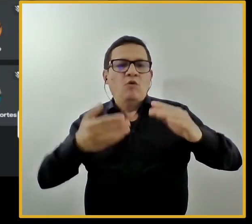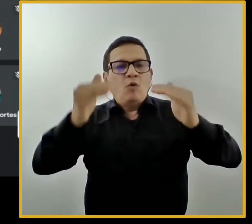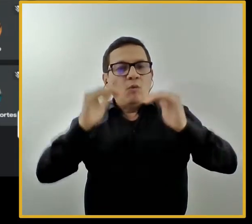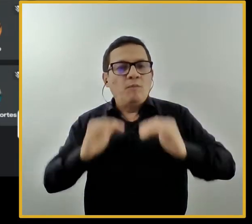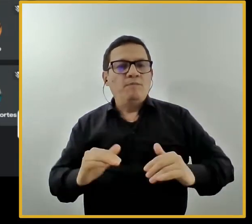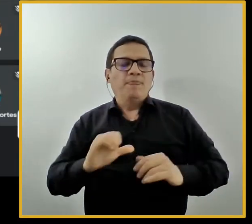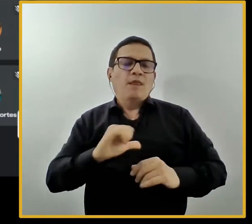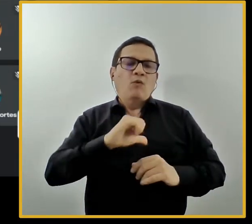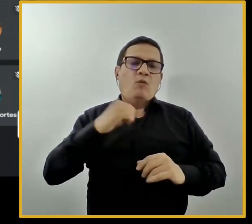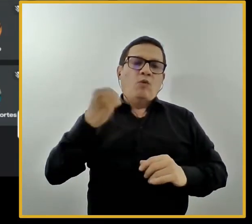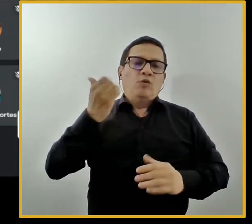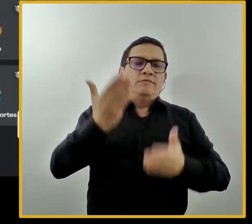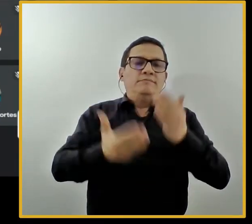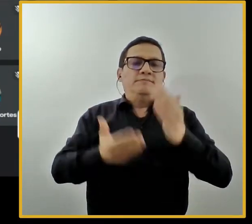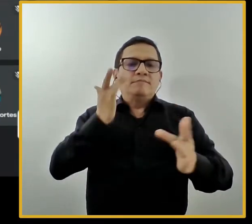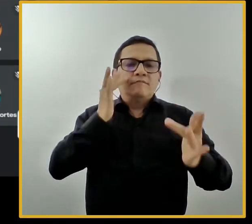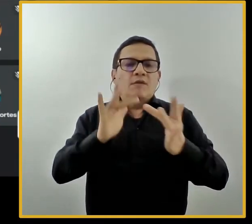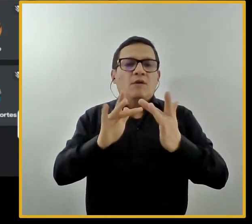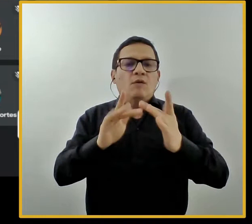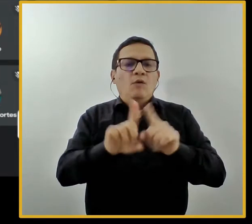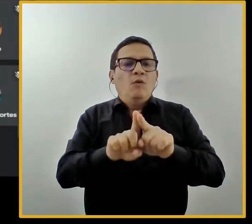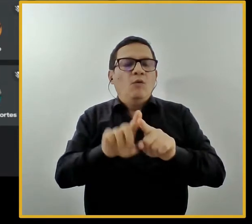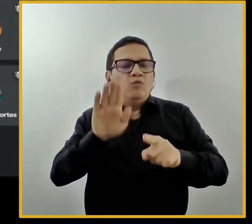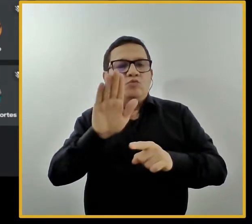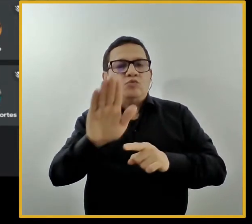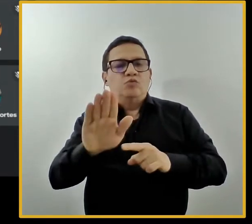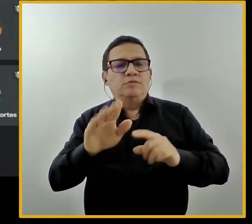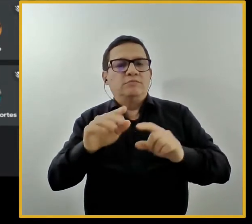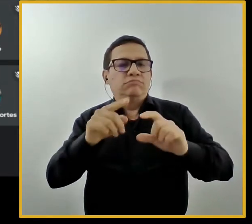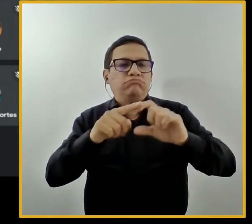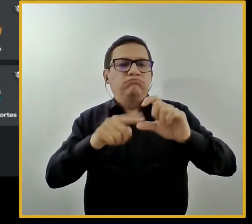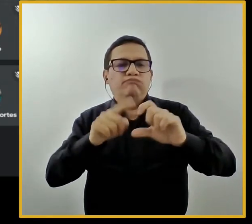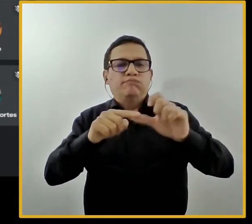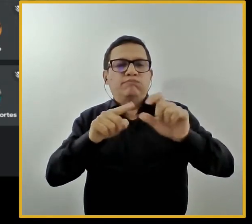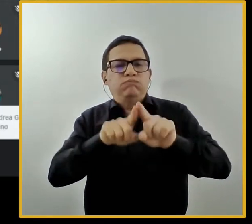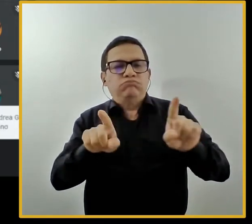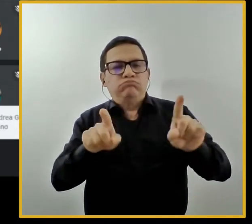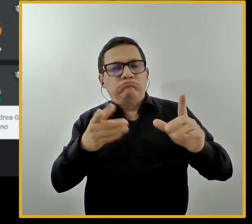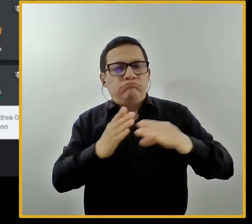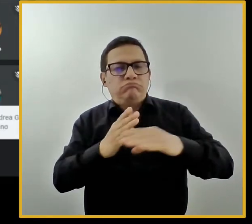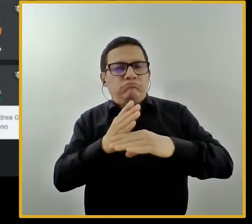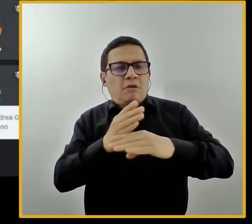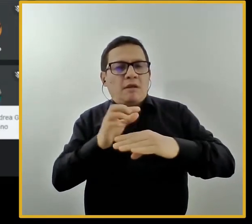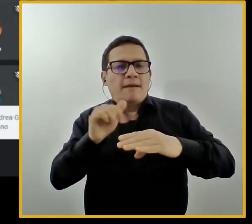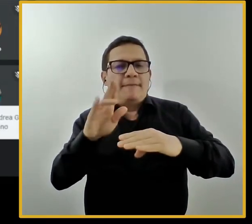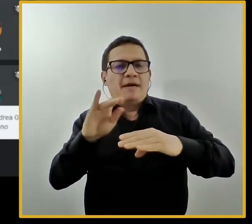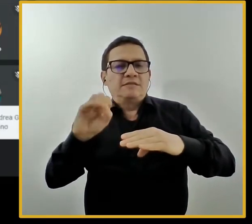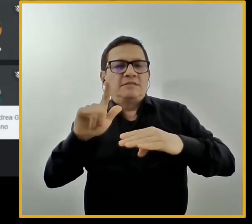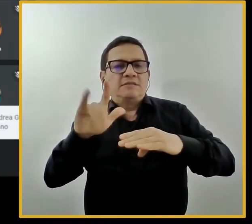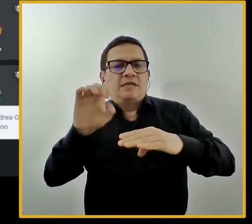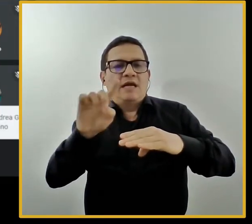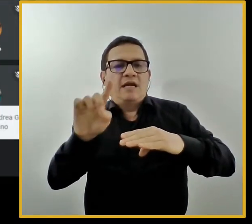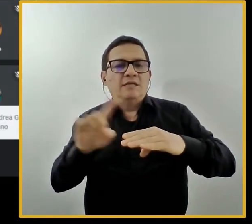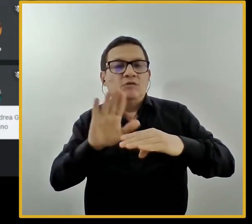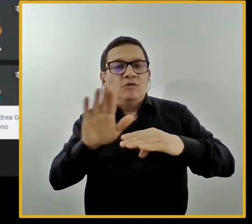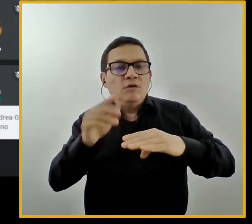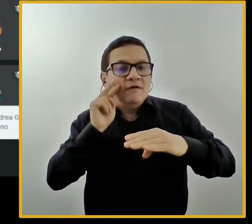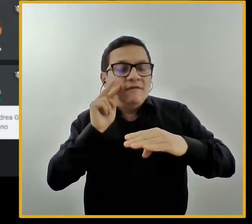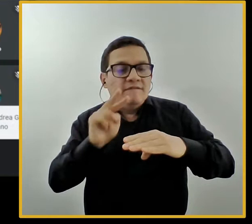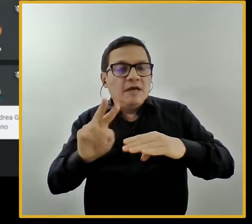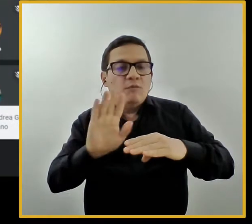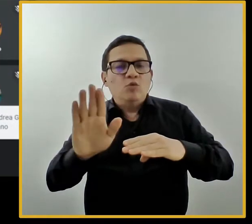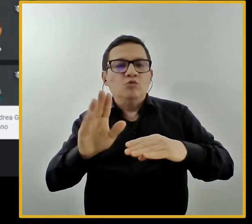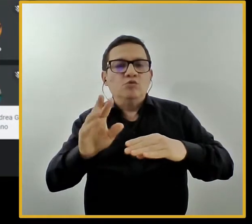acá lo que corresponde a las ecuaciones diferenciales parciales y allí en esta pues podemos observar